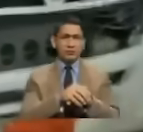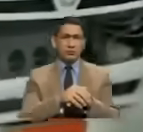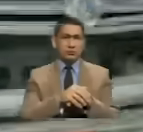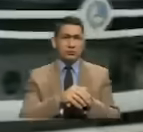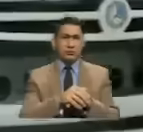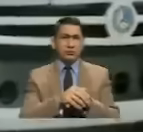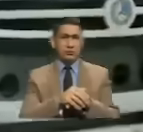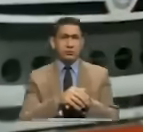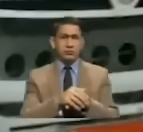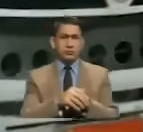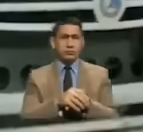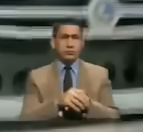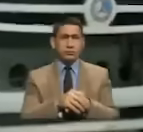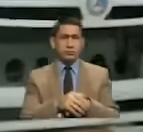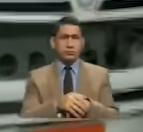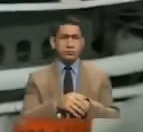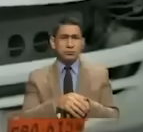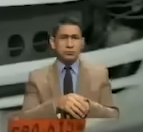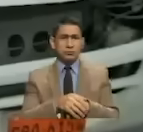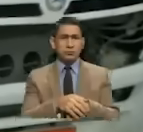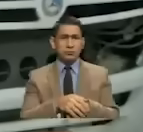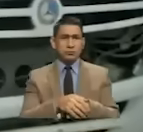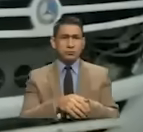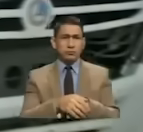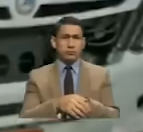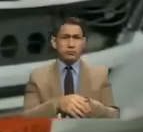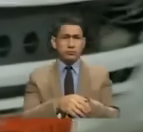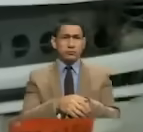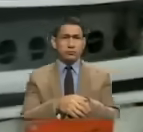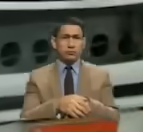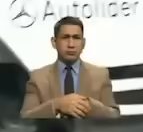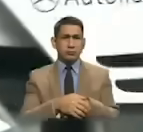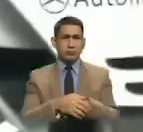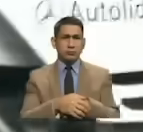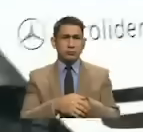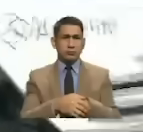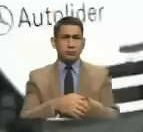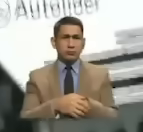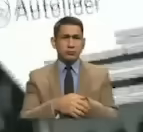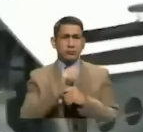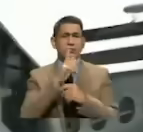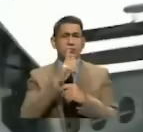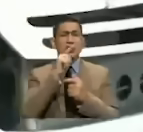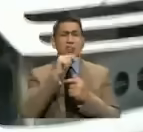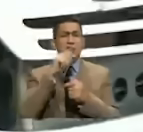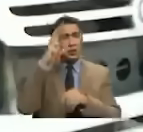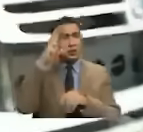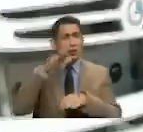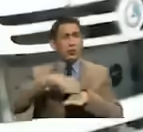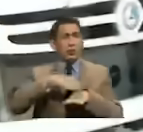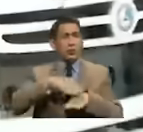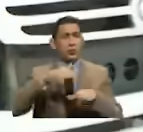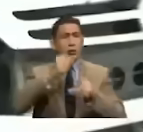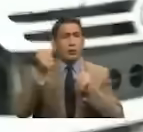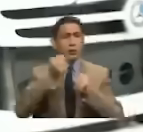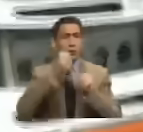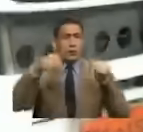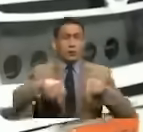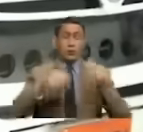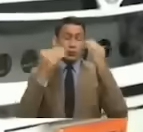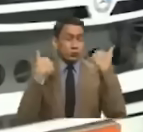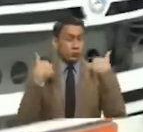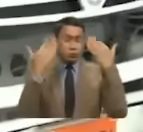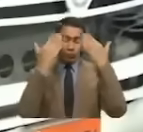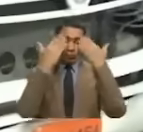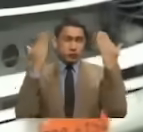carro nomás. Al monte, al monte, al monte. ¿Quiénes son entonces? ¿Quiénes son? Yo no sé, papá, yo no sé nada de